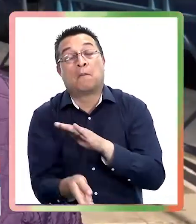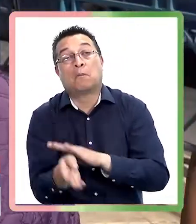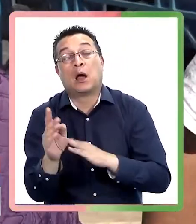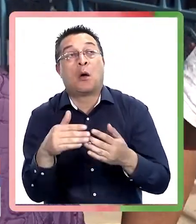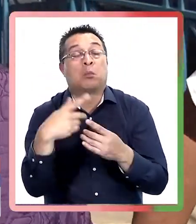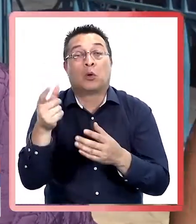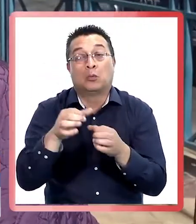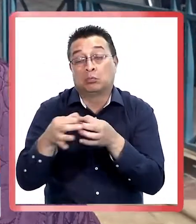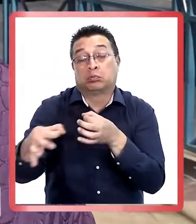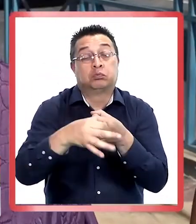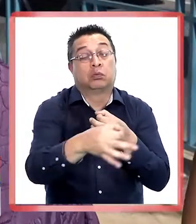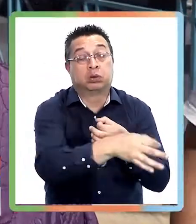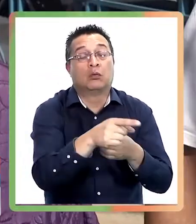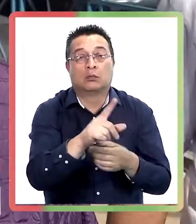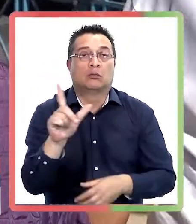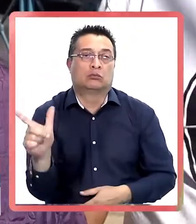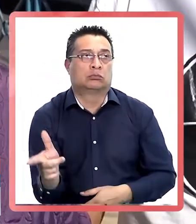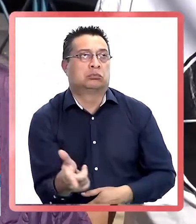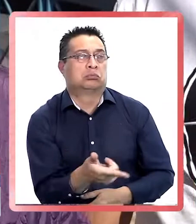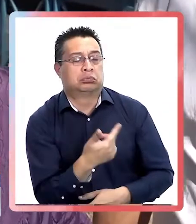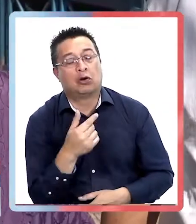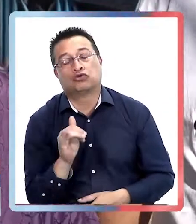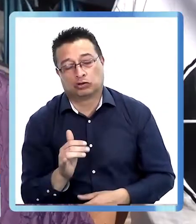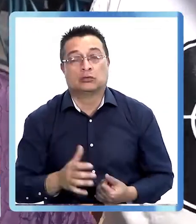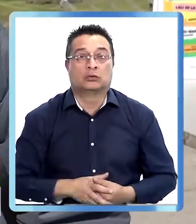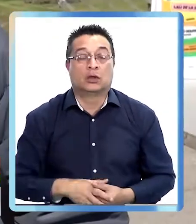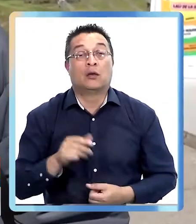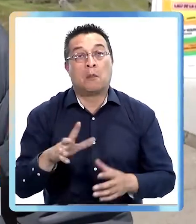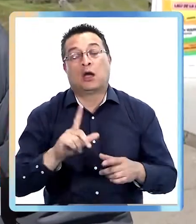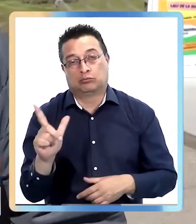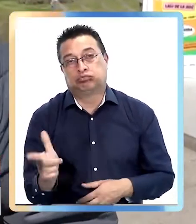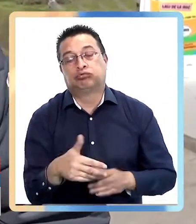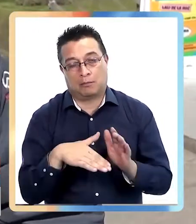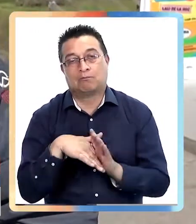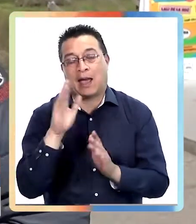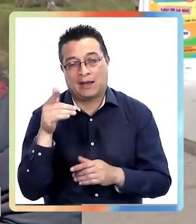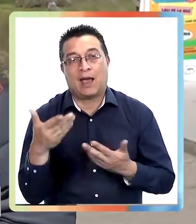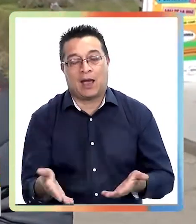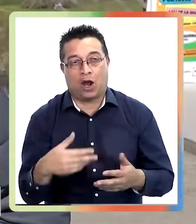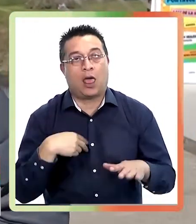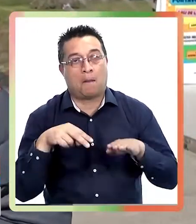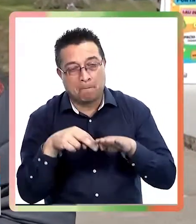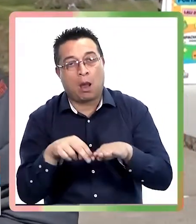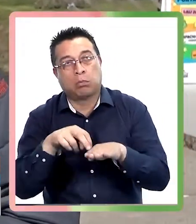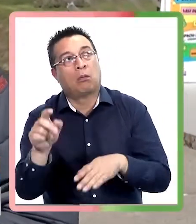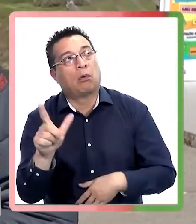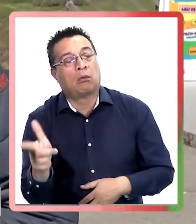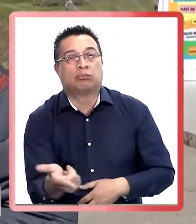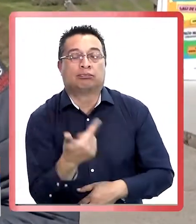para las poblaciones, se demoran en pasar un poco. Es más la tardanza que tienen al pasar por los